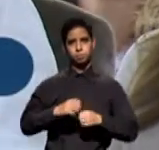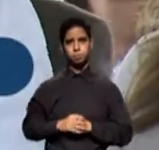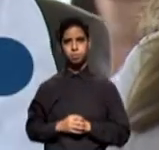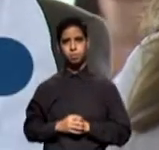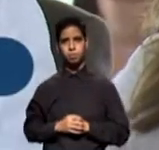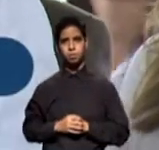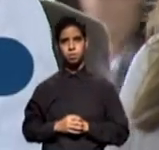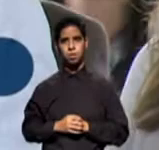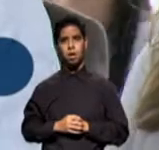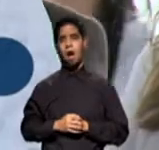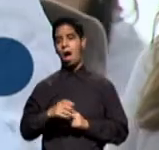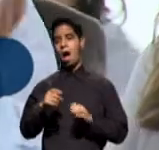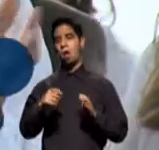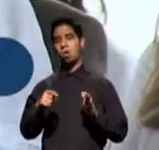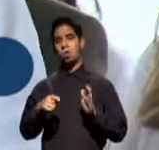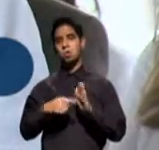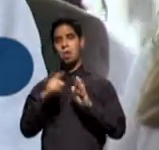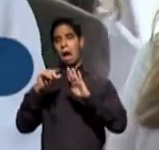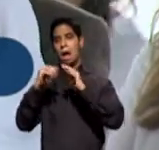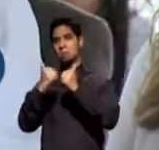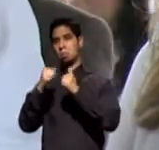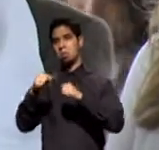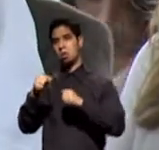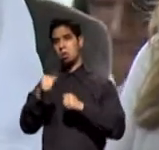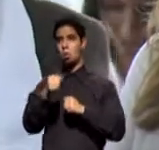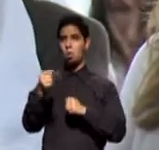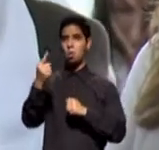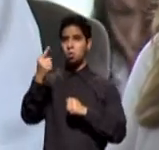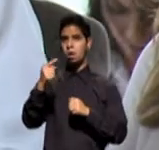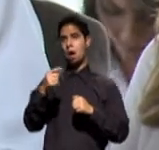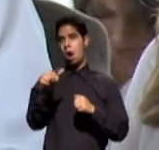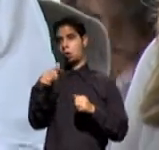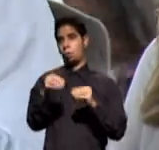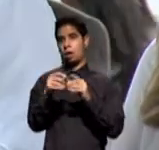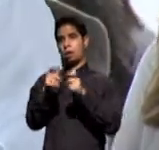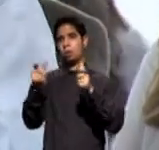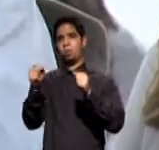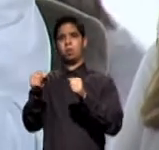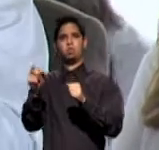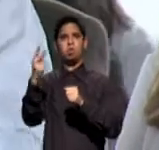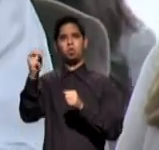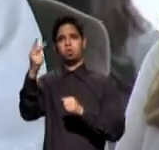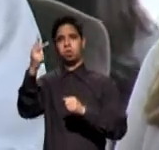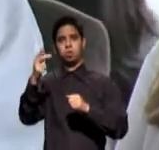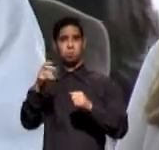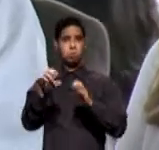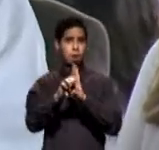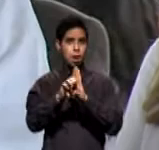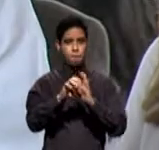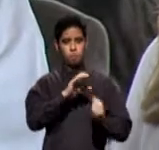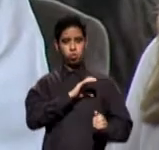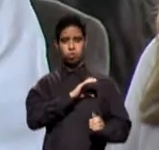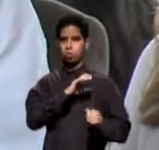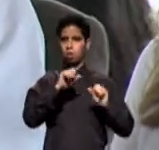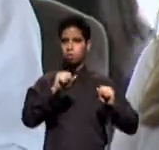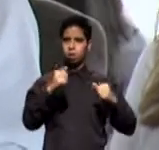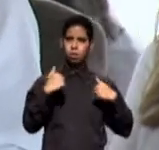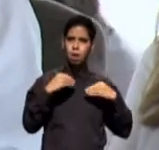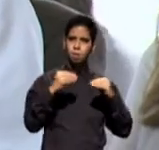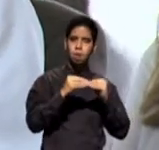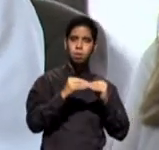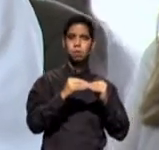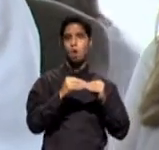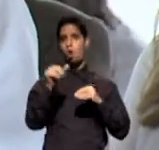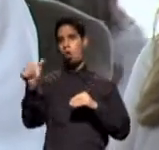son más amplias que pueden adoptar múltiples escuelas. Por ejemplo, la policía puede tener un impacto más amplio. Hay otras agencias que van a